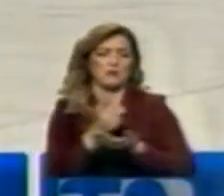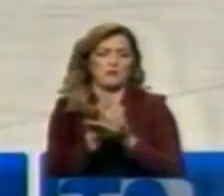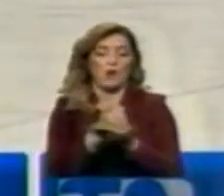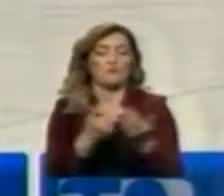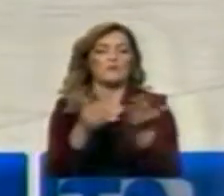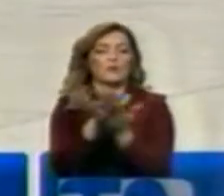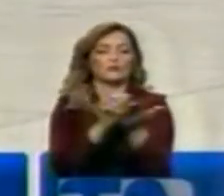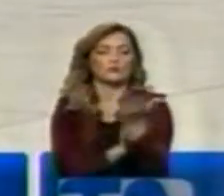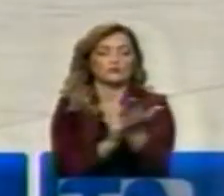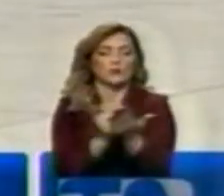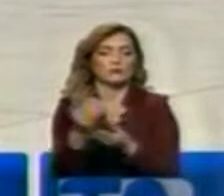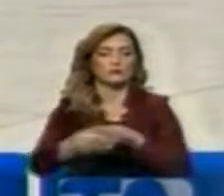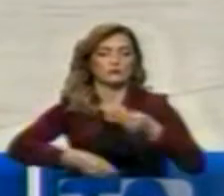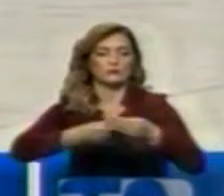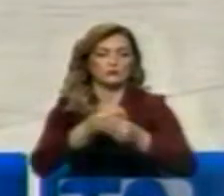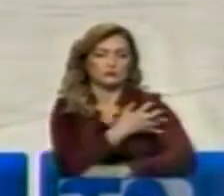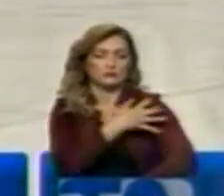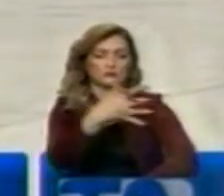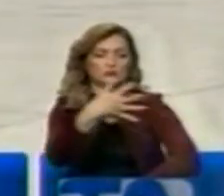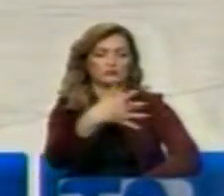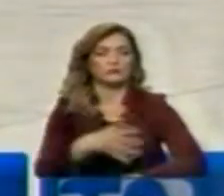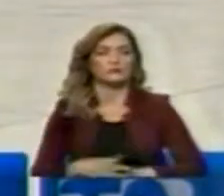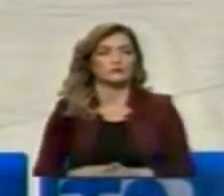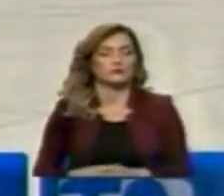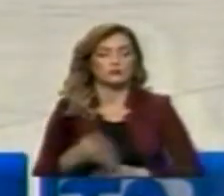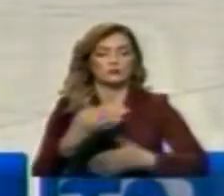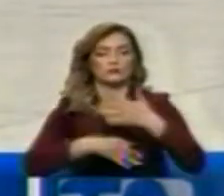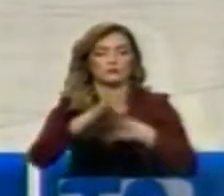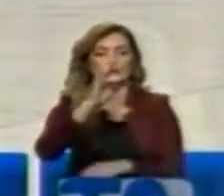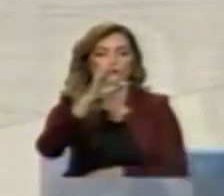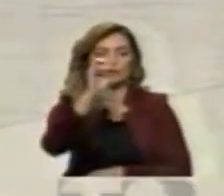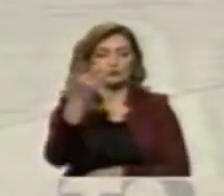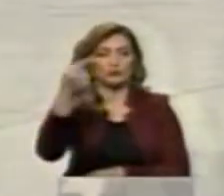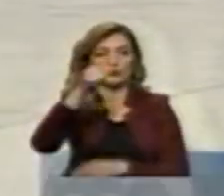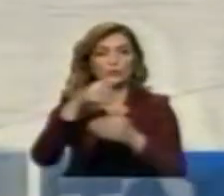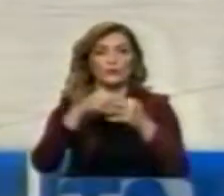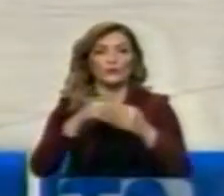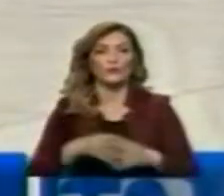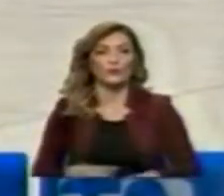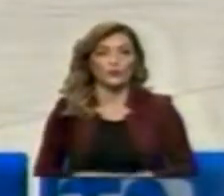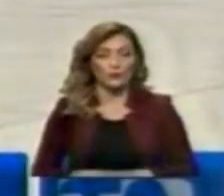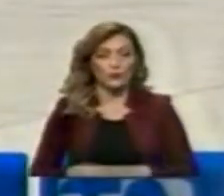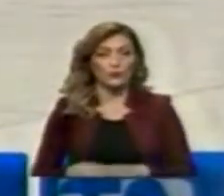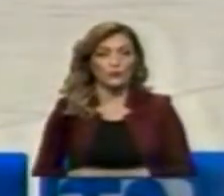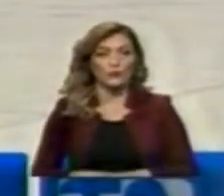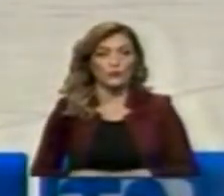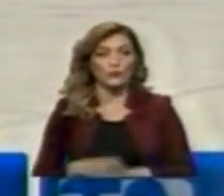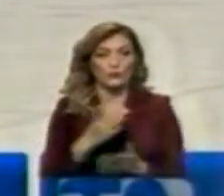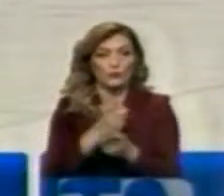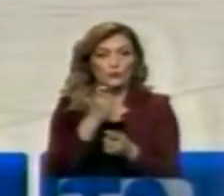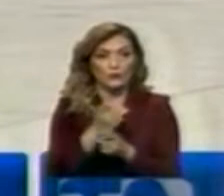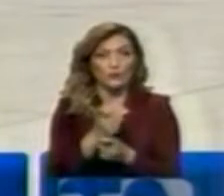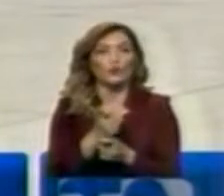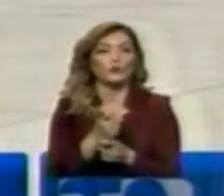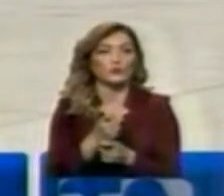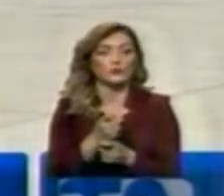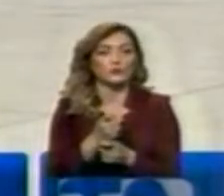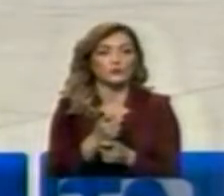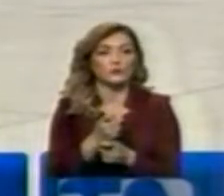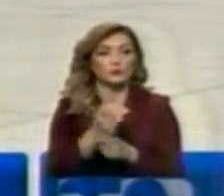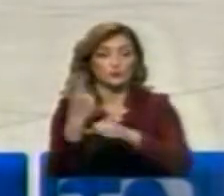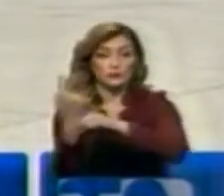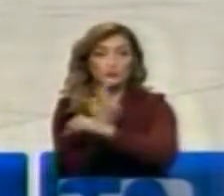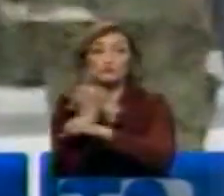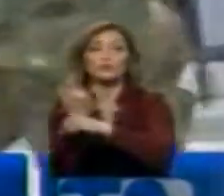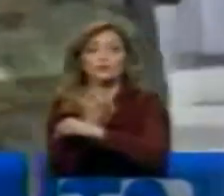de inversión y fortalecimiento, que es de una suma de 70 millones de dólares, sobre todo para la compra y adquisición de